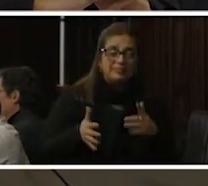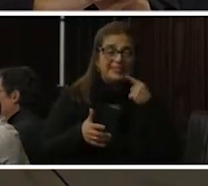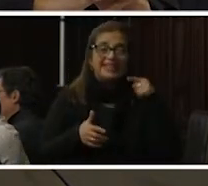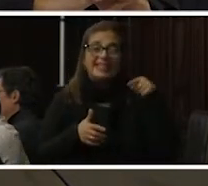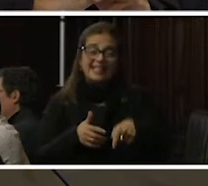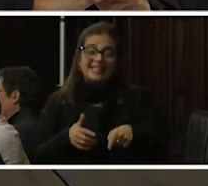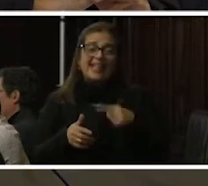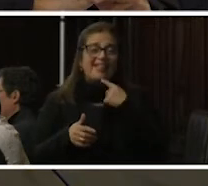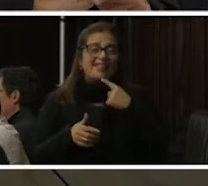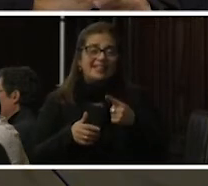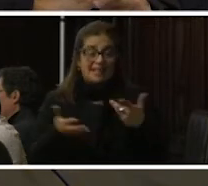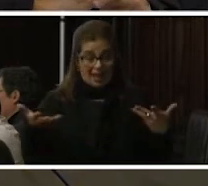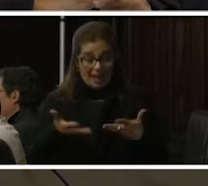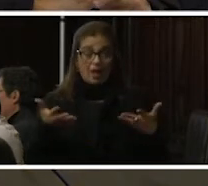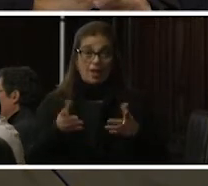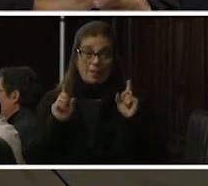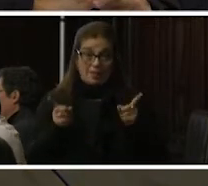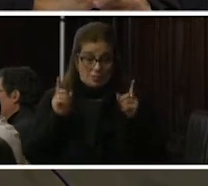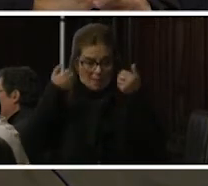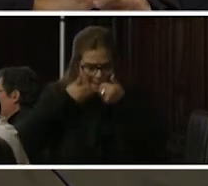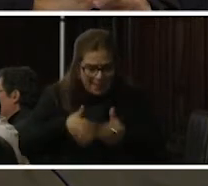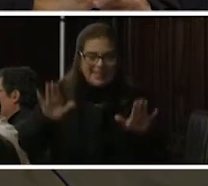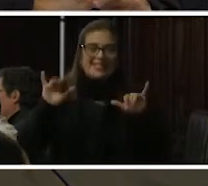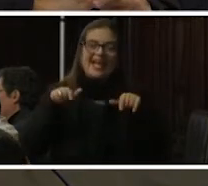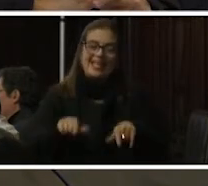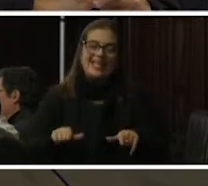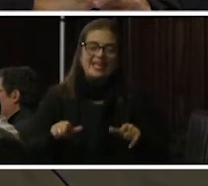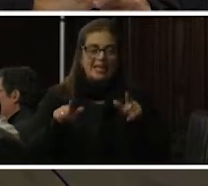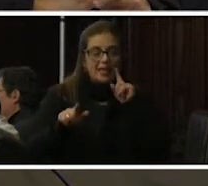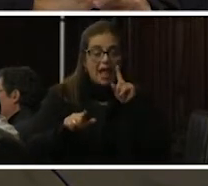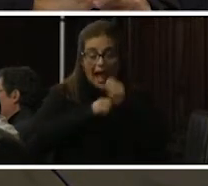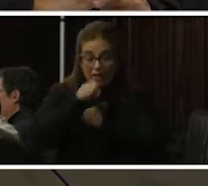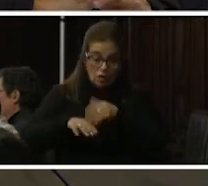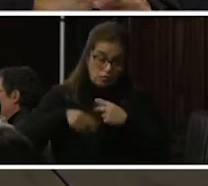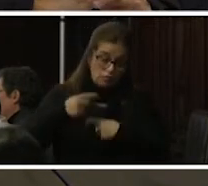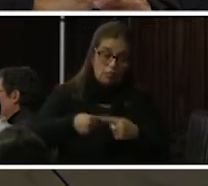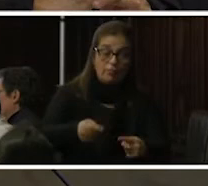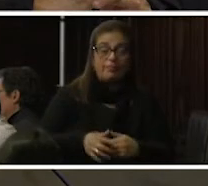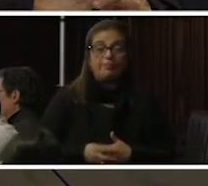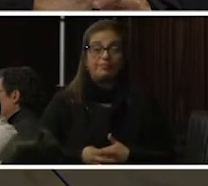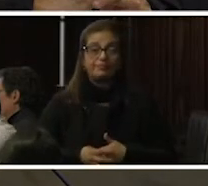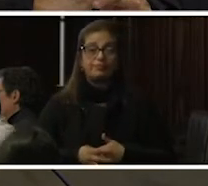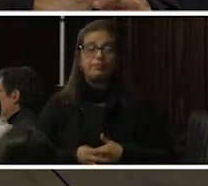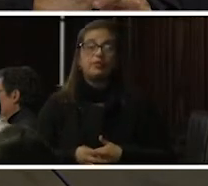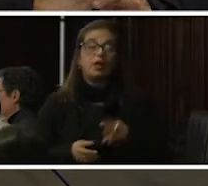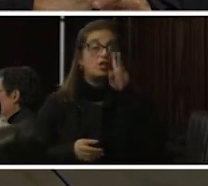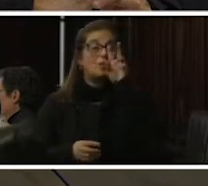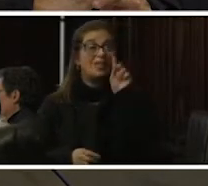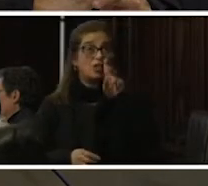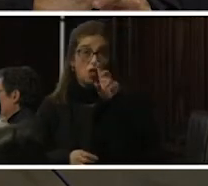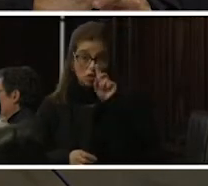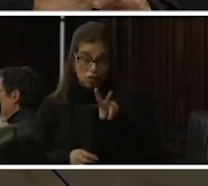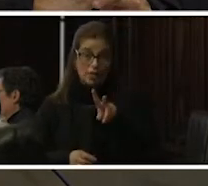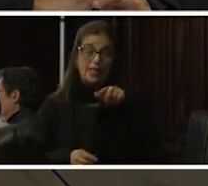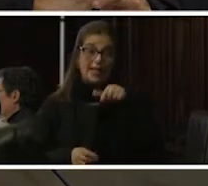Las recomendaciones que se hicieron en este momento fueron el punto de partida para las actividades de los años siguientes. En 2012, el